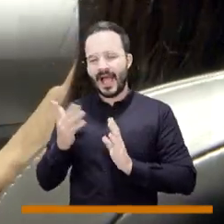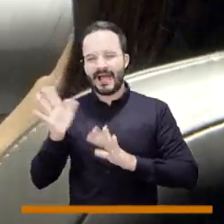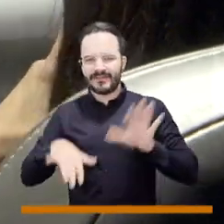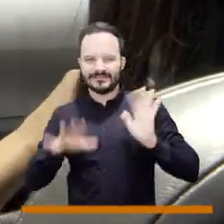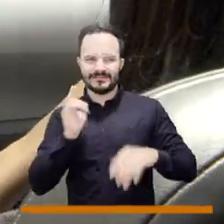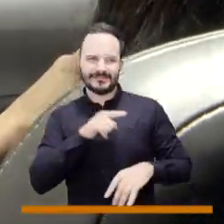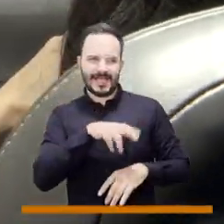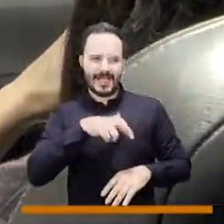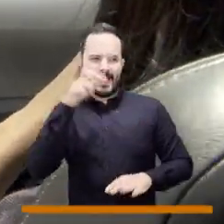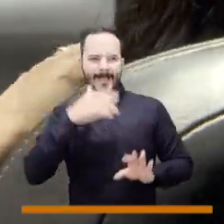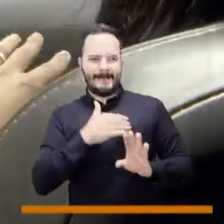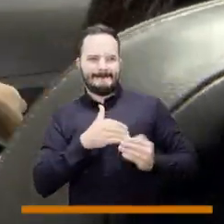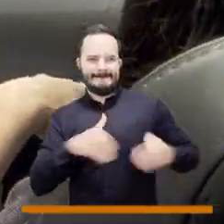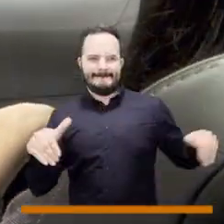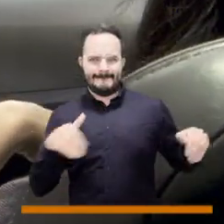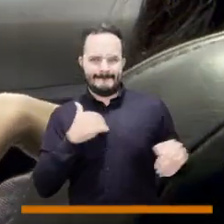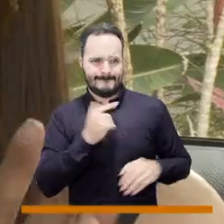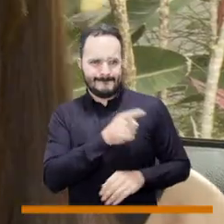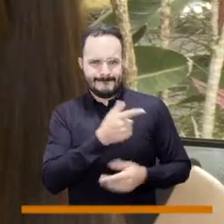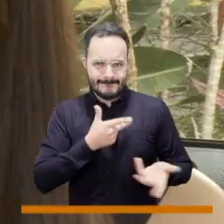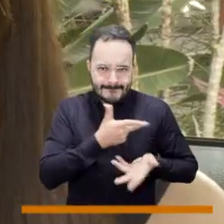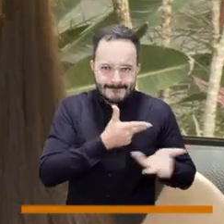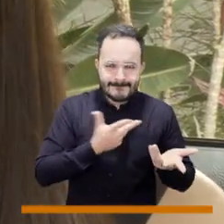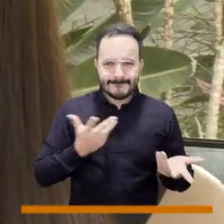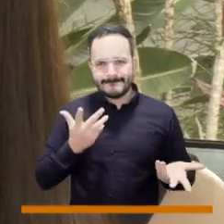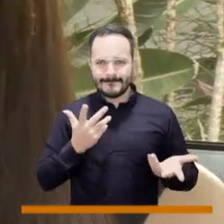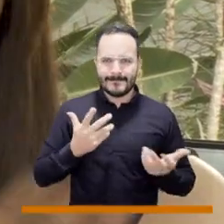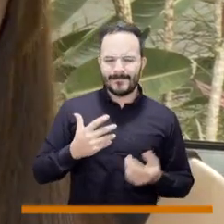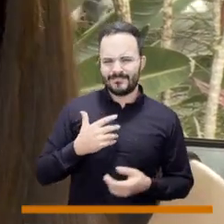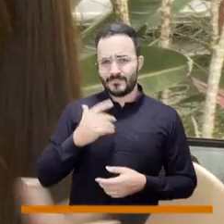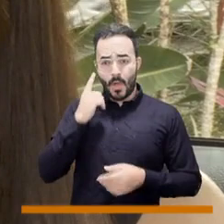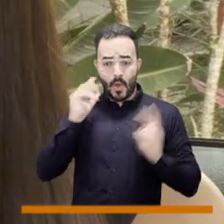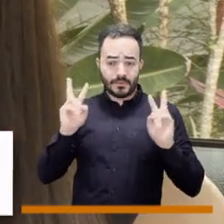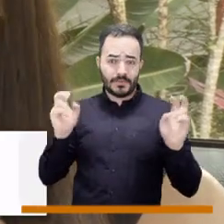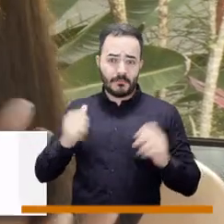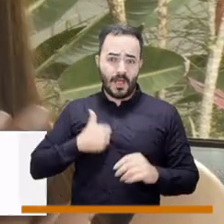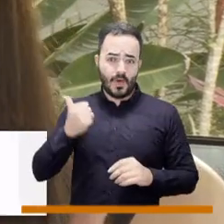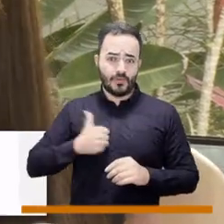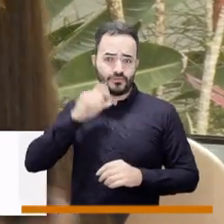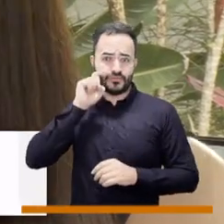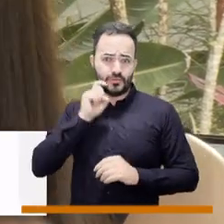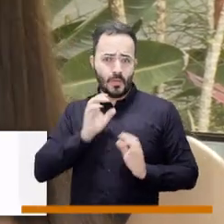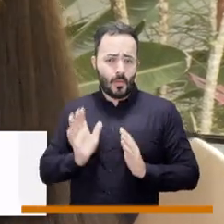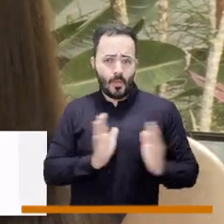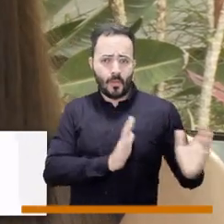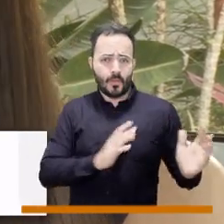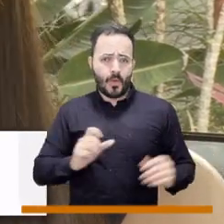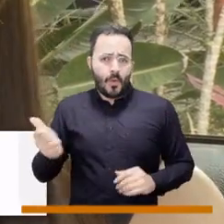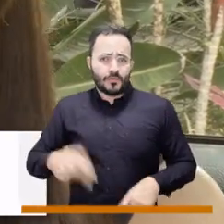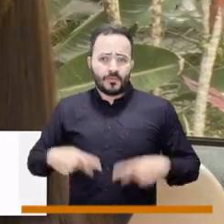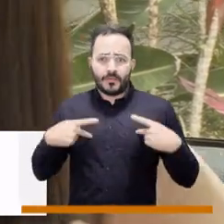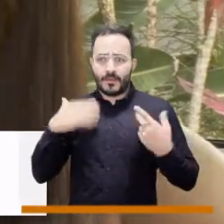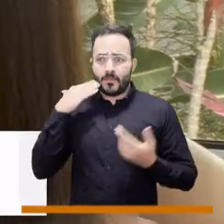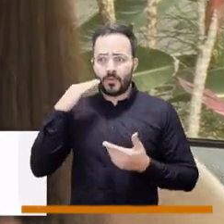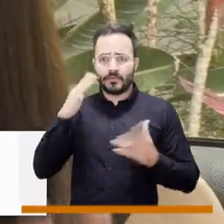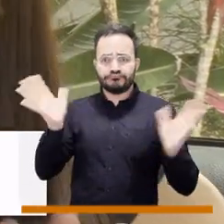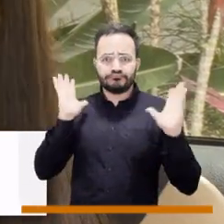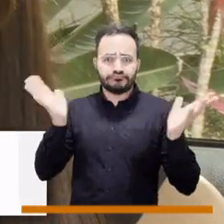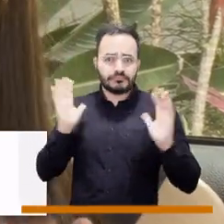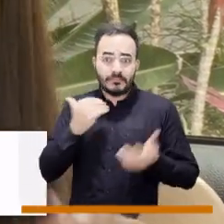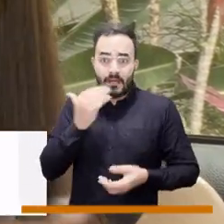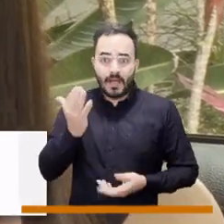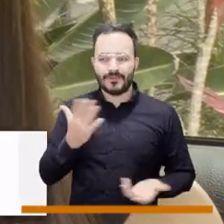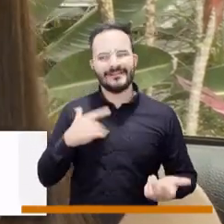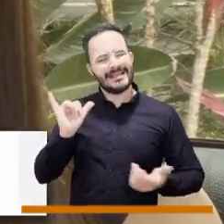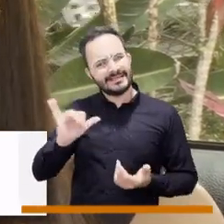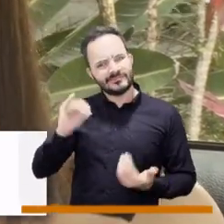amiga que uno hablar con un profesional cuando necesite algún tipo de ayuda. No solamente tiene que ser relacionado a casos de acoso, sí, sino en cualquier ámbito